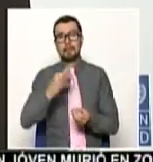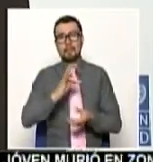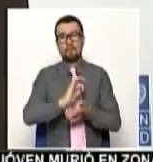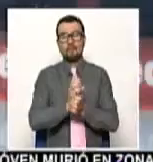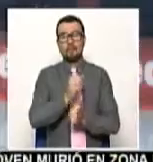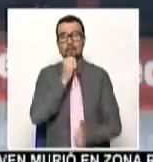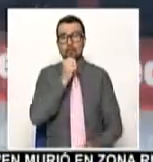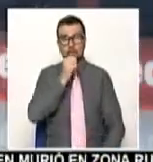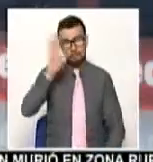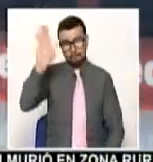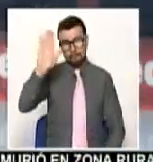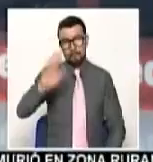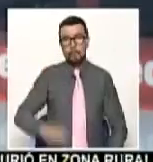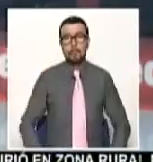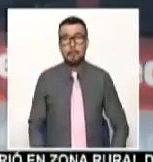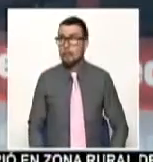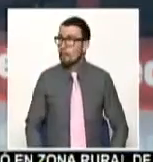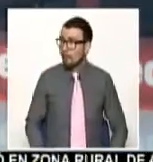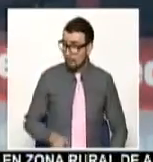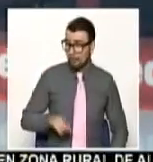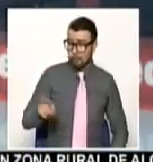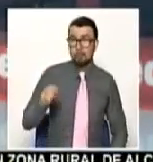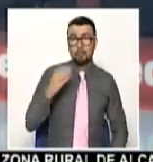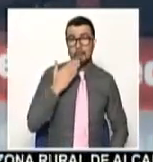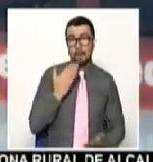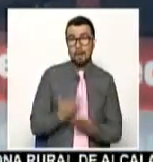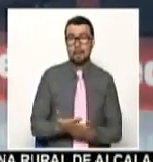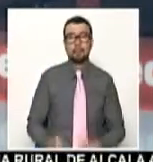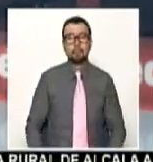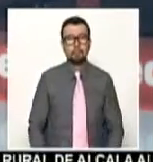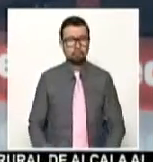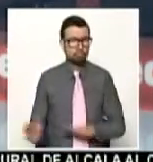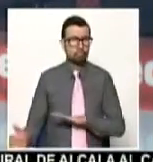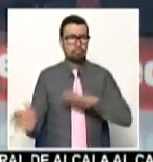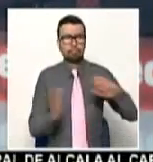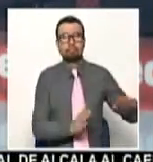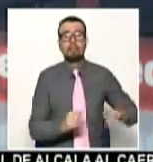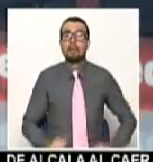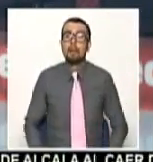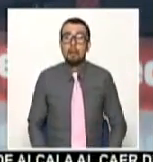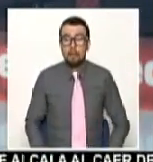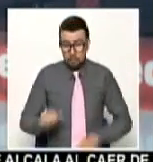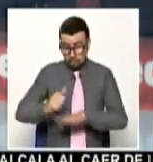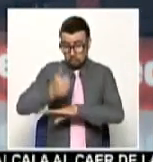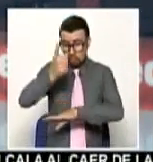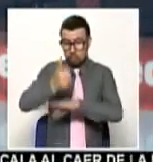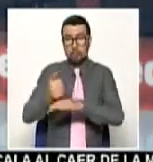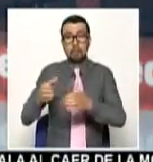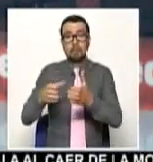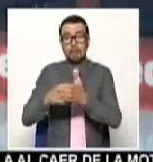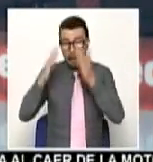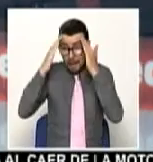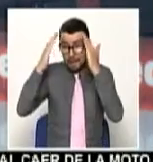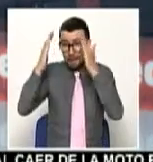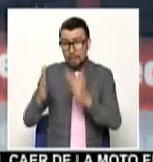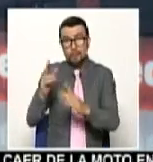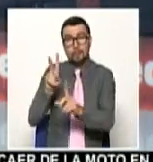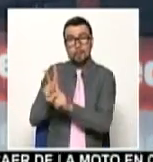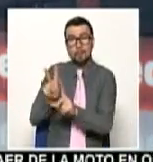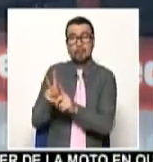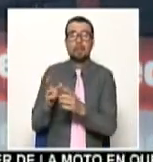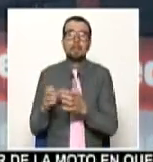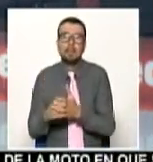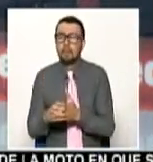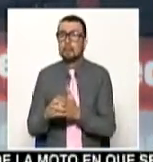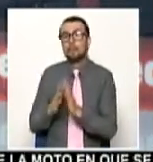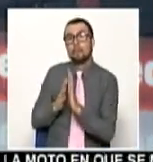noches. Carlos, muchísimas gracias. Nosotros cambiamos de información. El director de la Unidad Nacional de Atención a las Víctimas manifestó